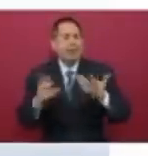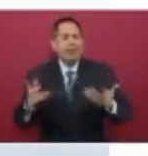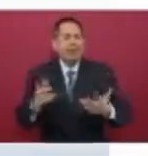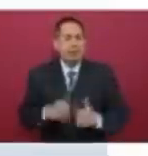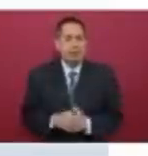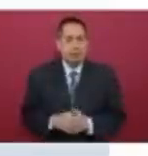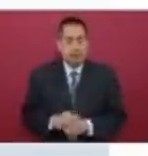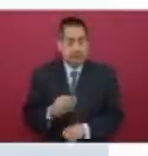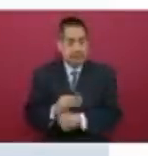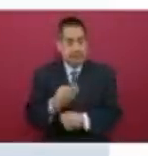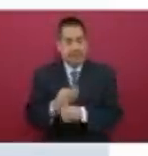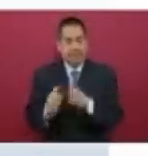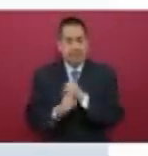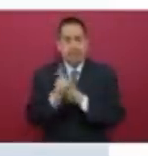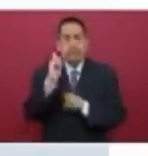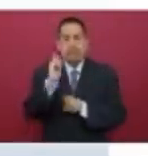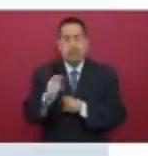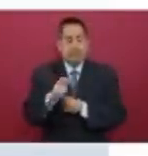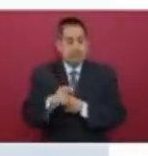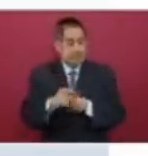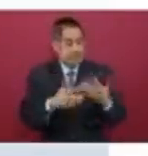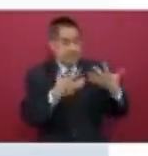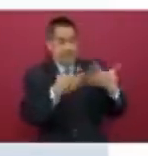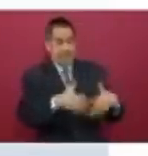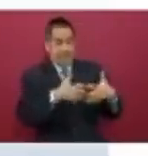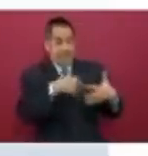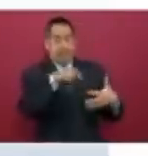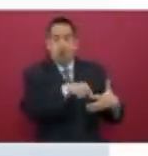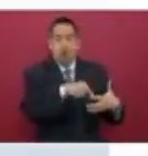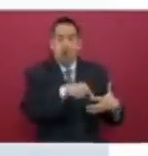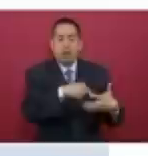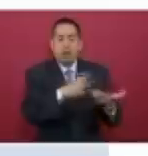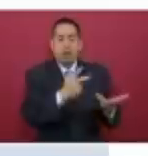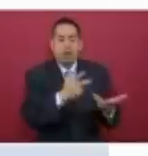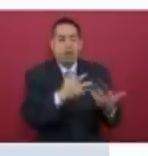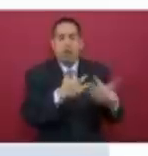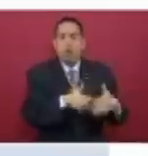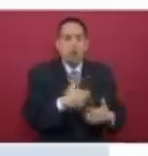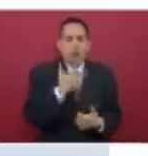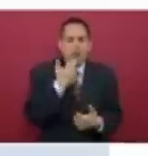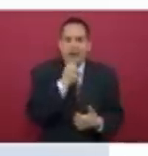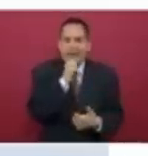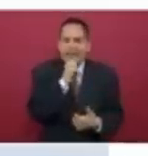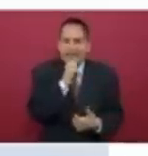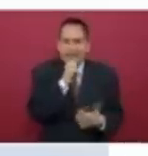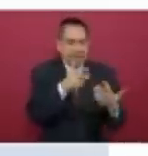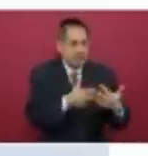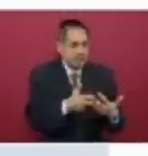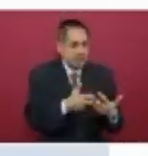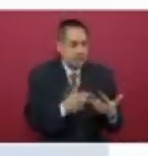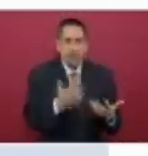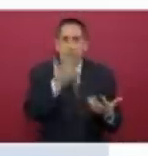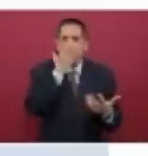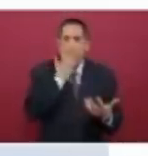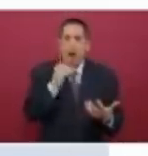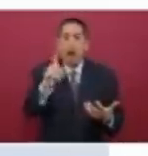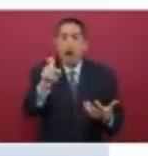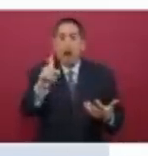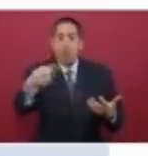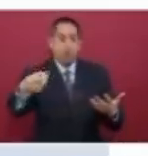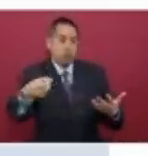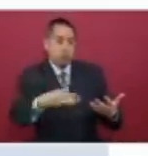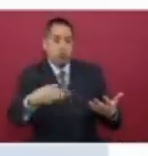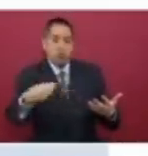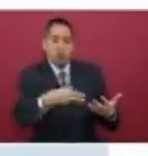actual es que la principal obra del pib se encuentra sin poder funcionar debido a la falta de suministro de agua de la planta tratadora